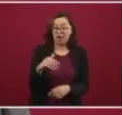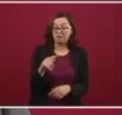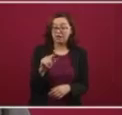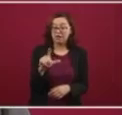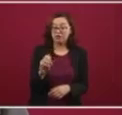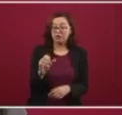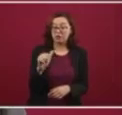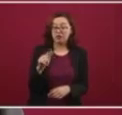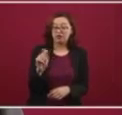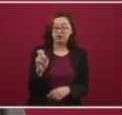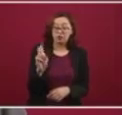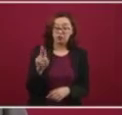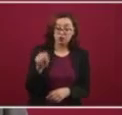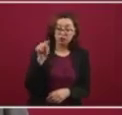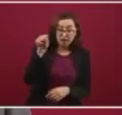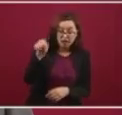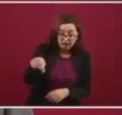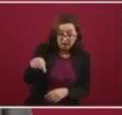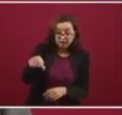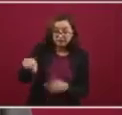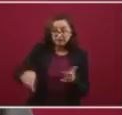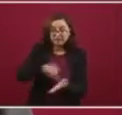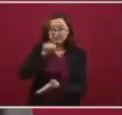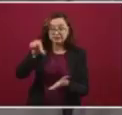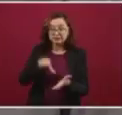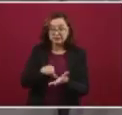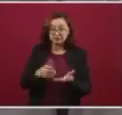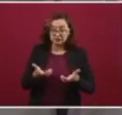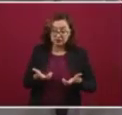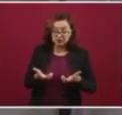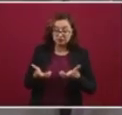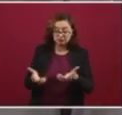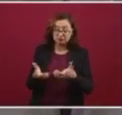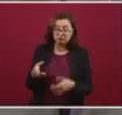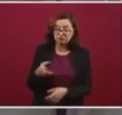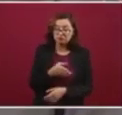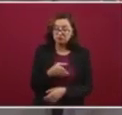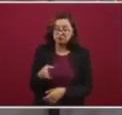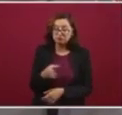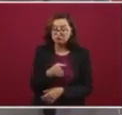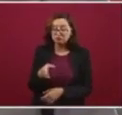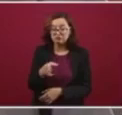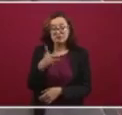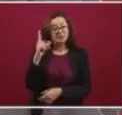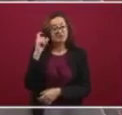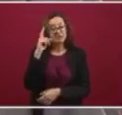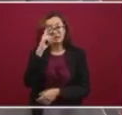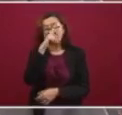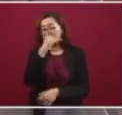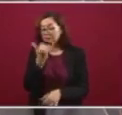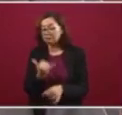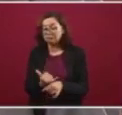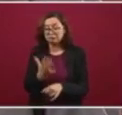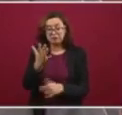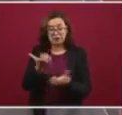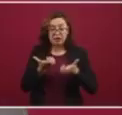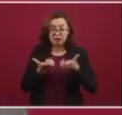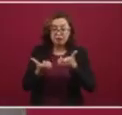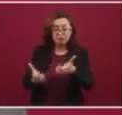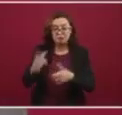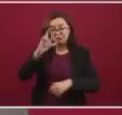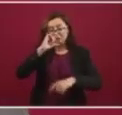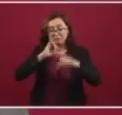malo del camino, llegar a Cochoapa era aún